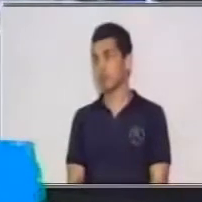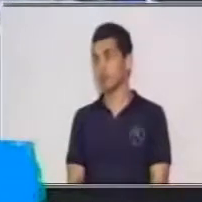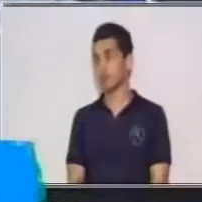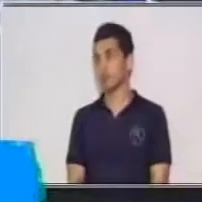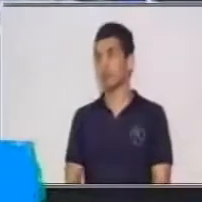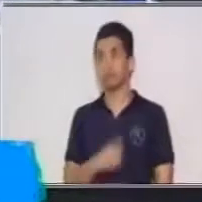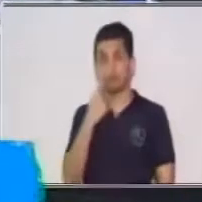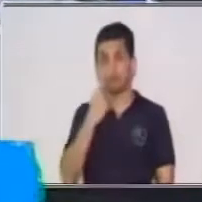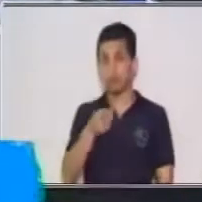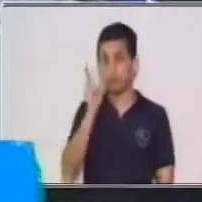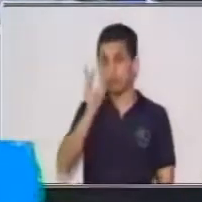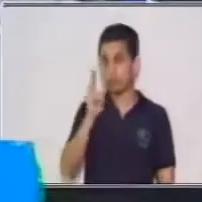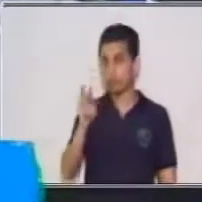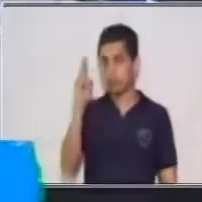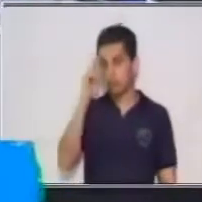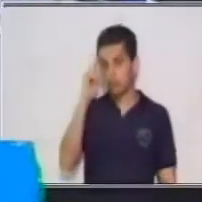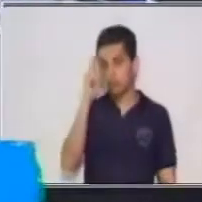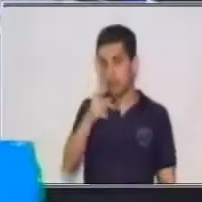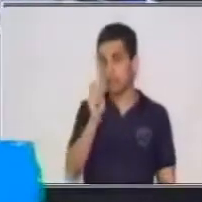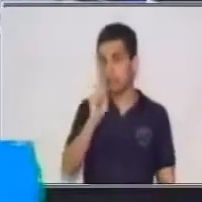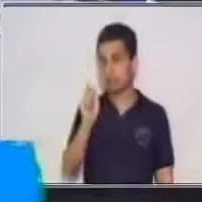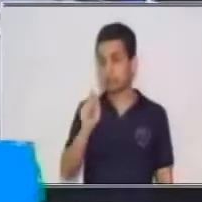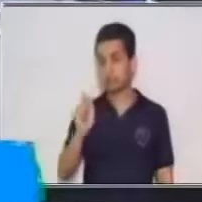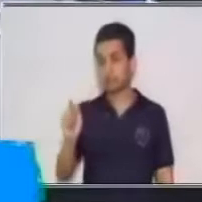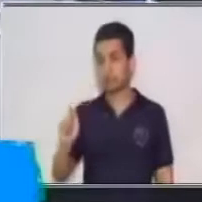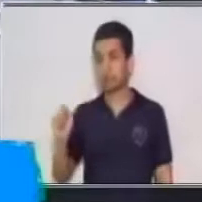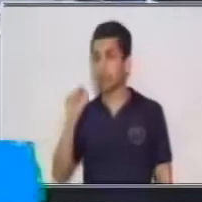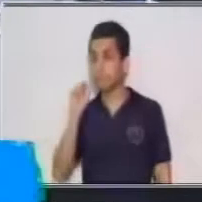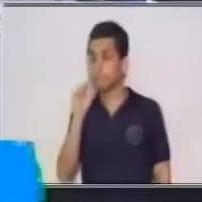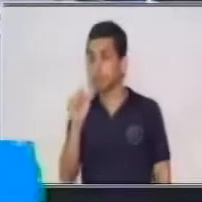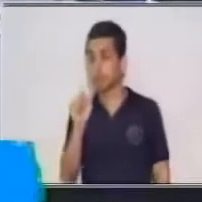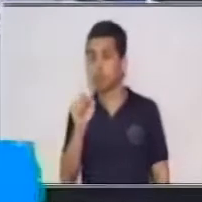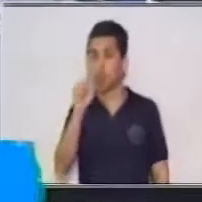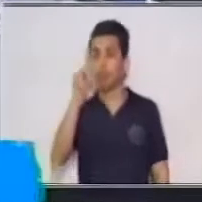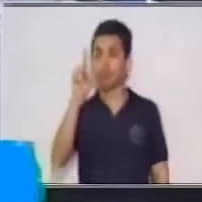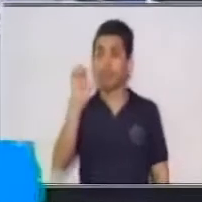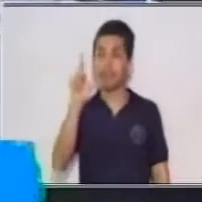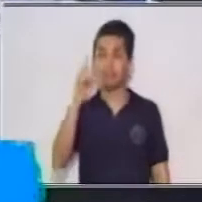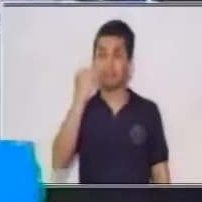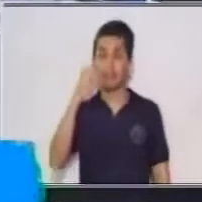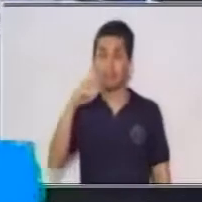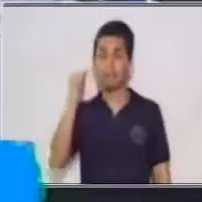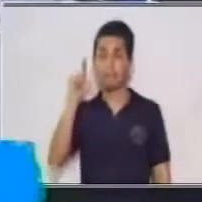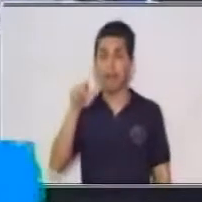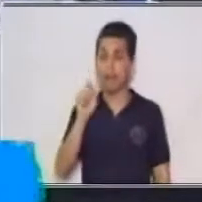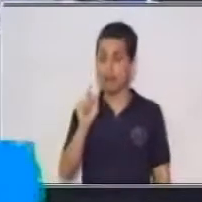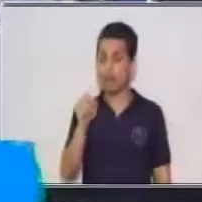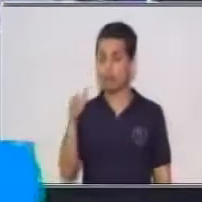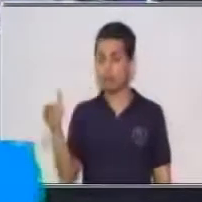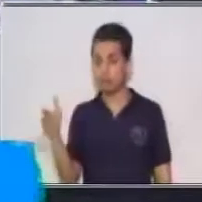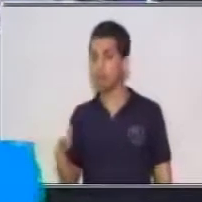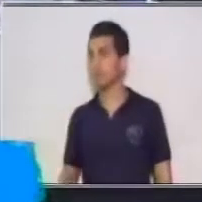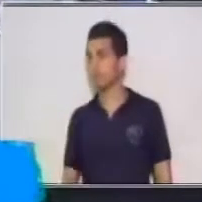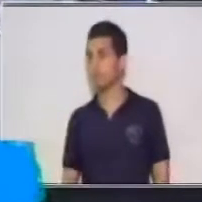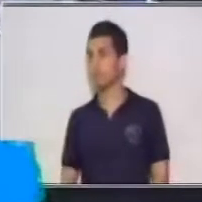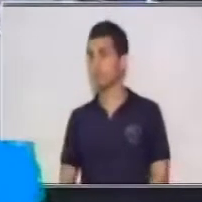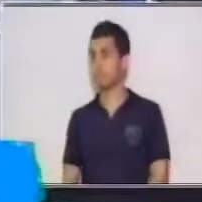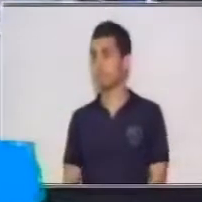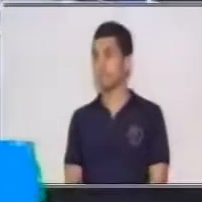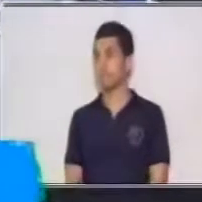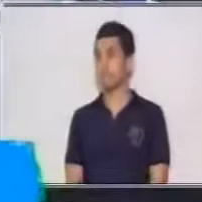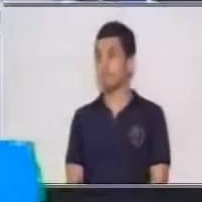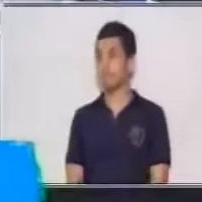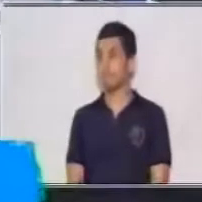y recuérdate siempre de escribir los puntos decimales. Eso quiere decir que nuestra rueda, en nuestra llanta,